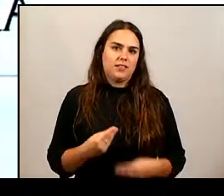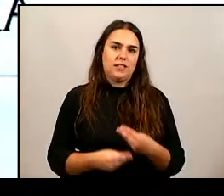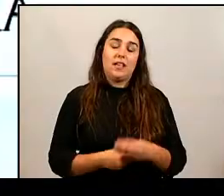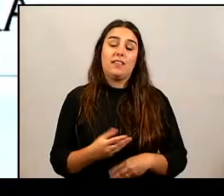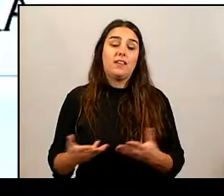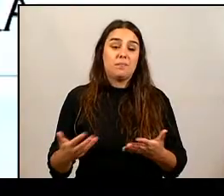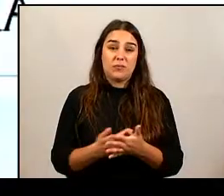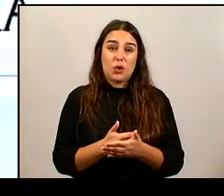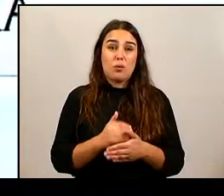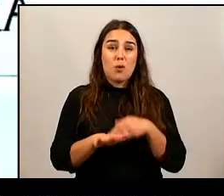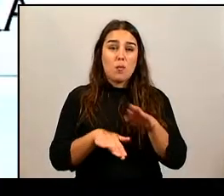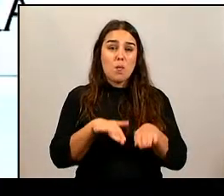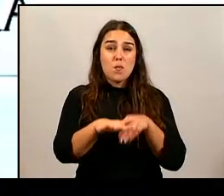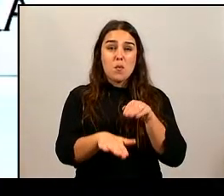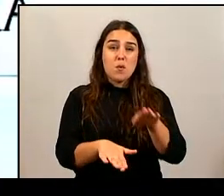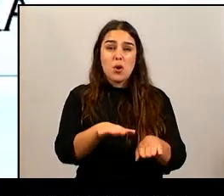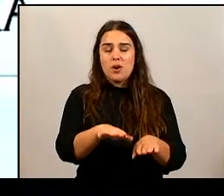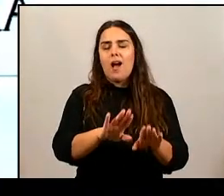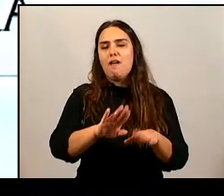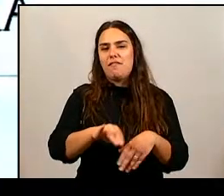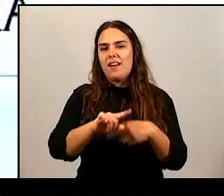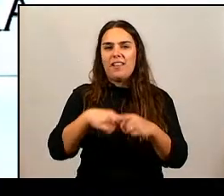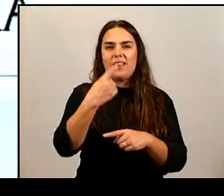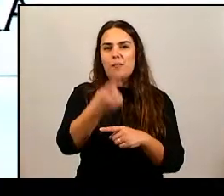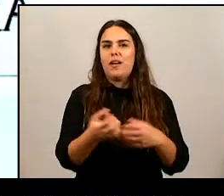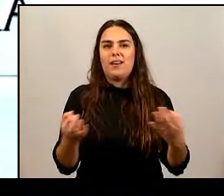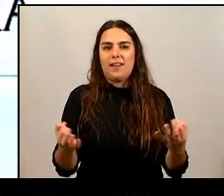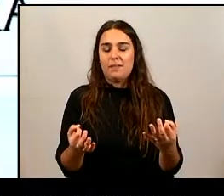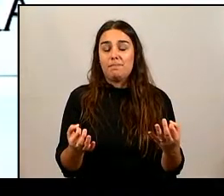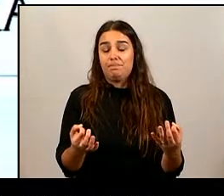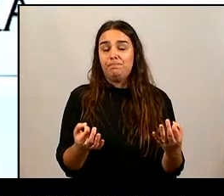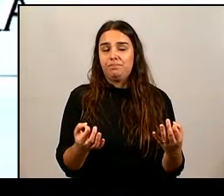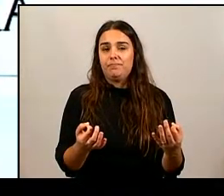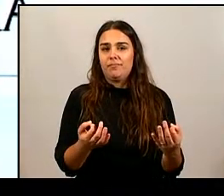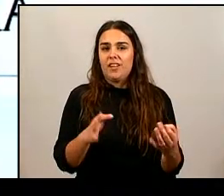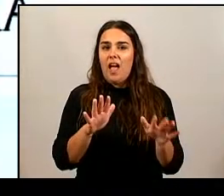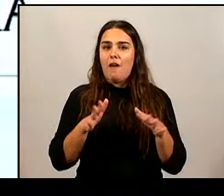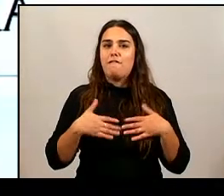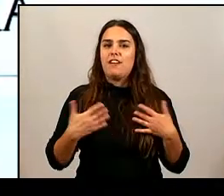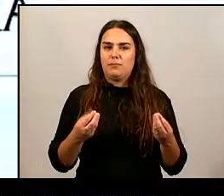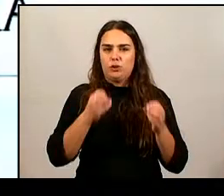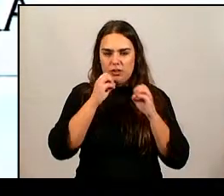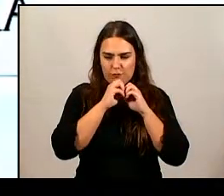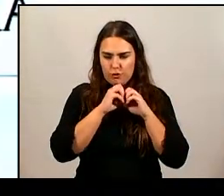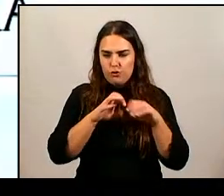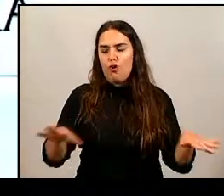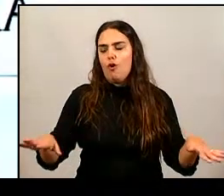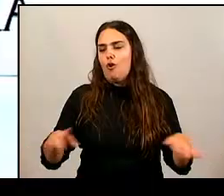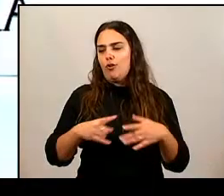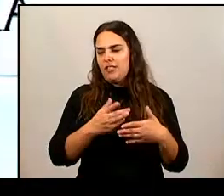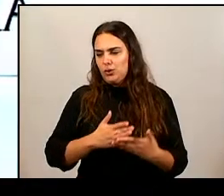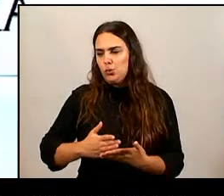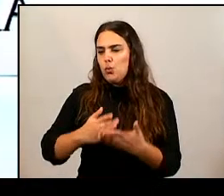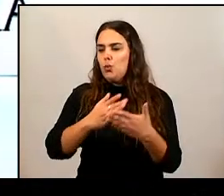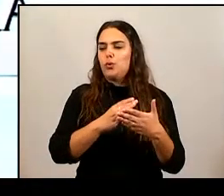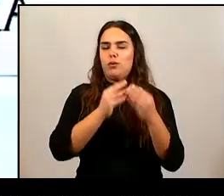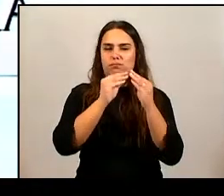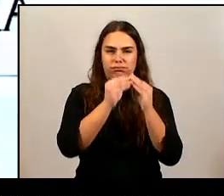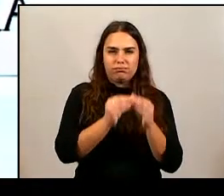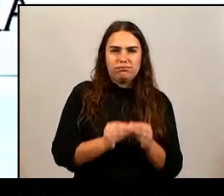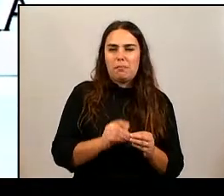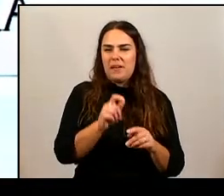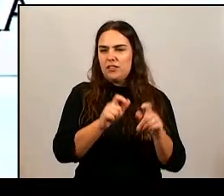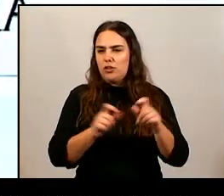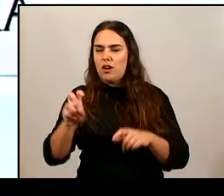ese camino va, lógicamente, con una cantidad de impactos de difusión, de estudios, de traer personas,